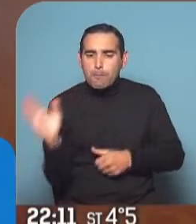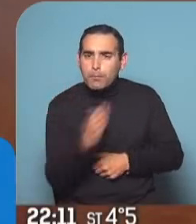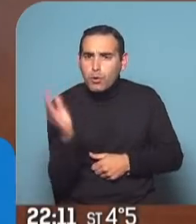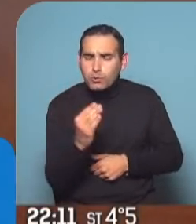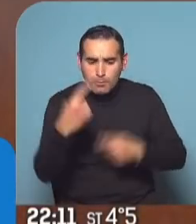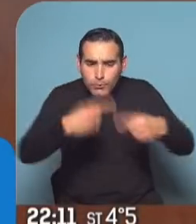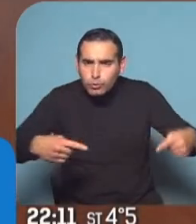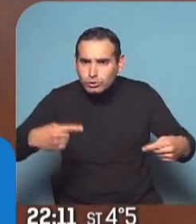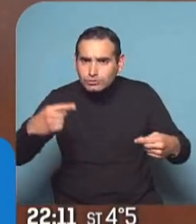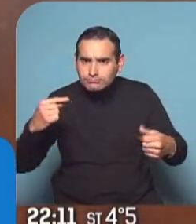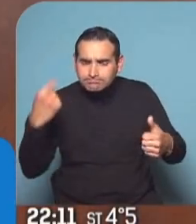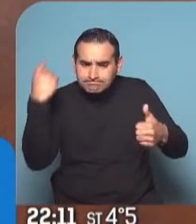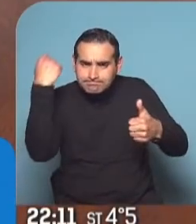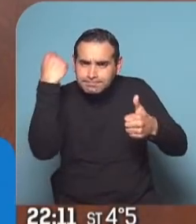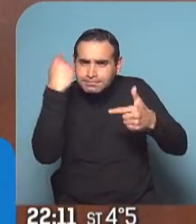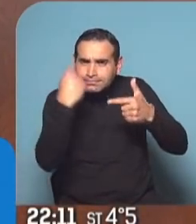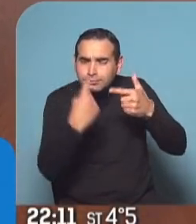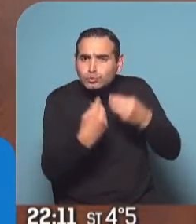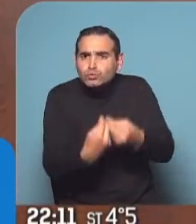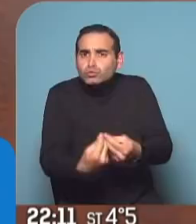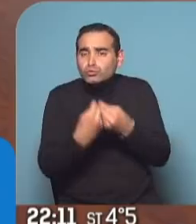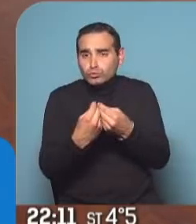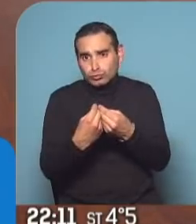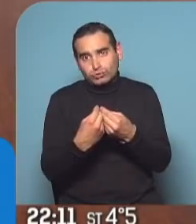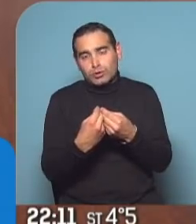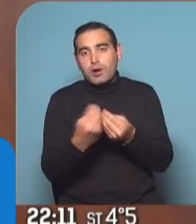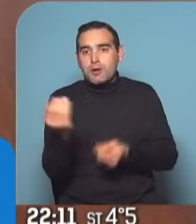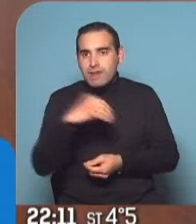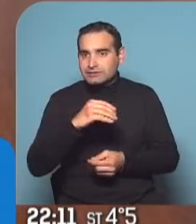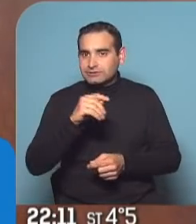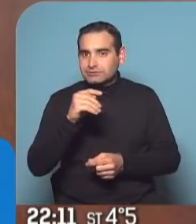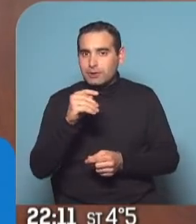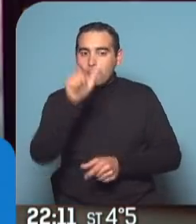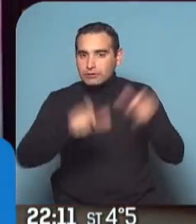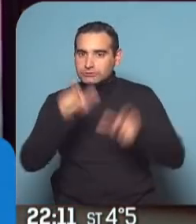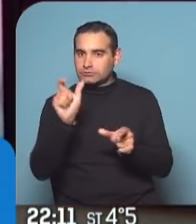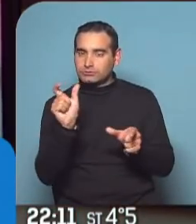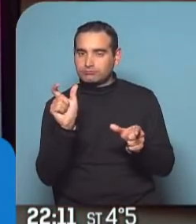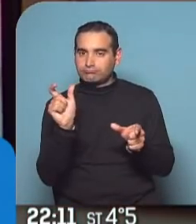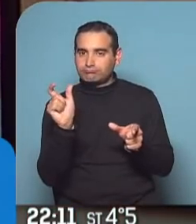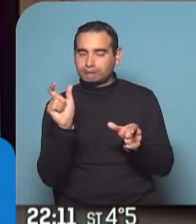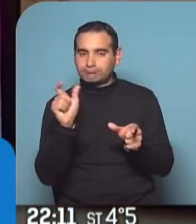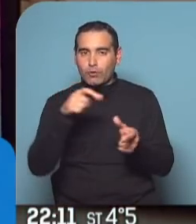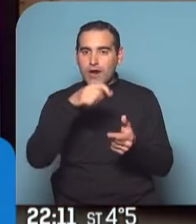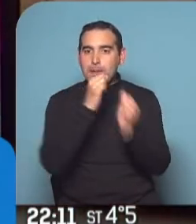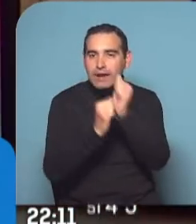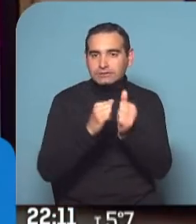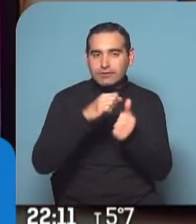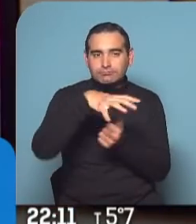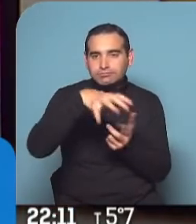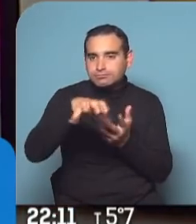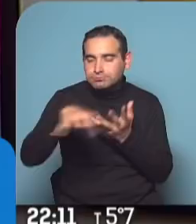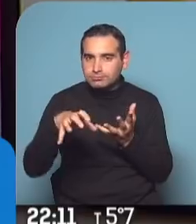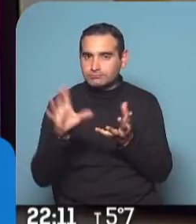de la riqueza que implica, y al mismo tiempo de la cantidad de actores que están involucrados, tanto desde el punto de vista